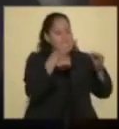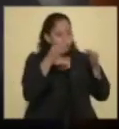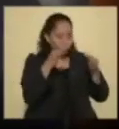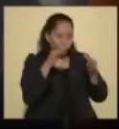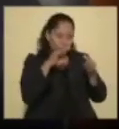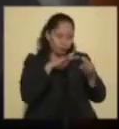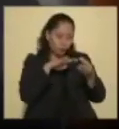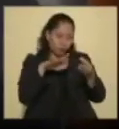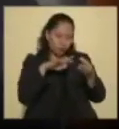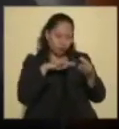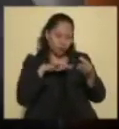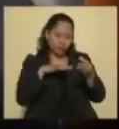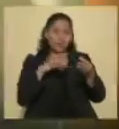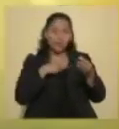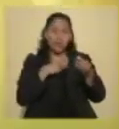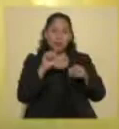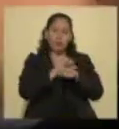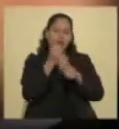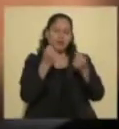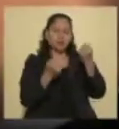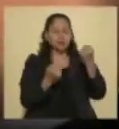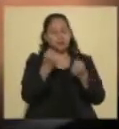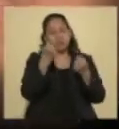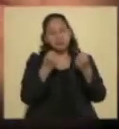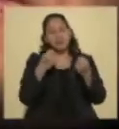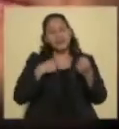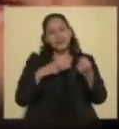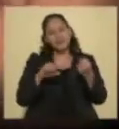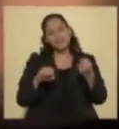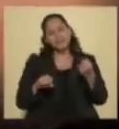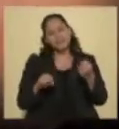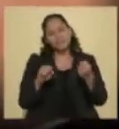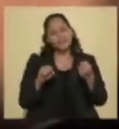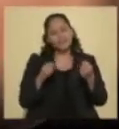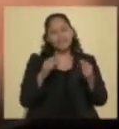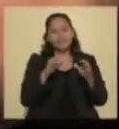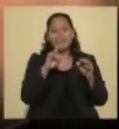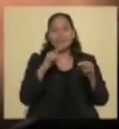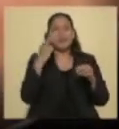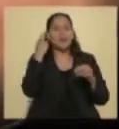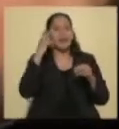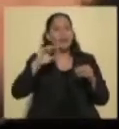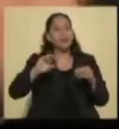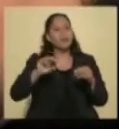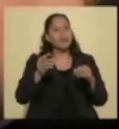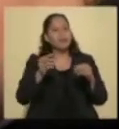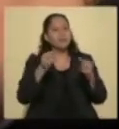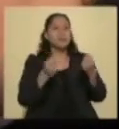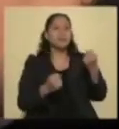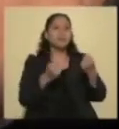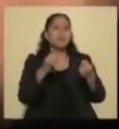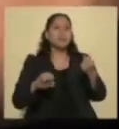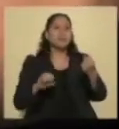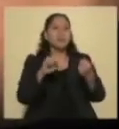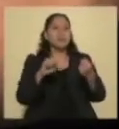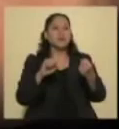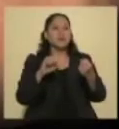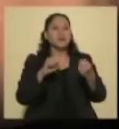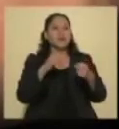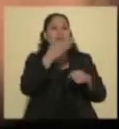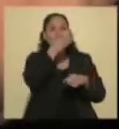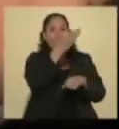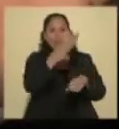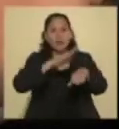salir me subo en mi carro. Entonces ya después prendo el radio y dicen: boletín de última